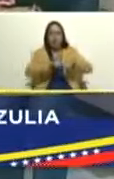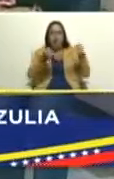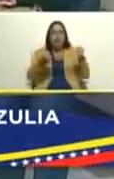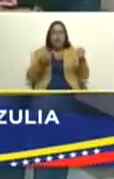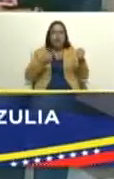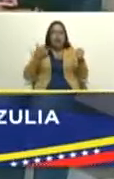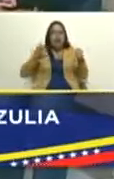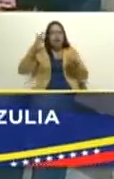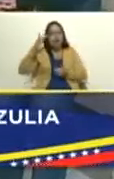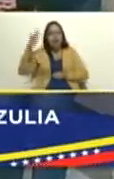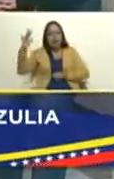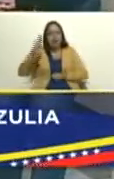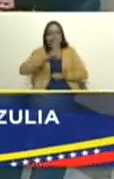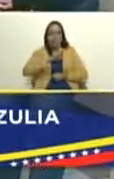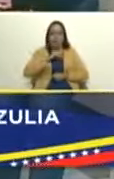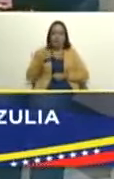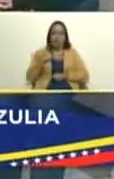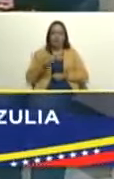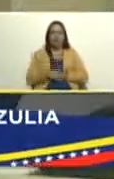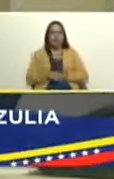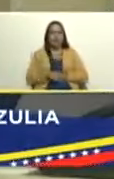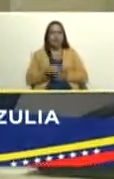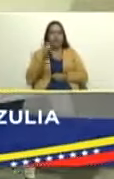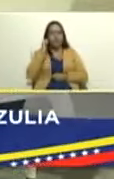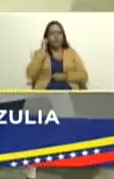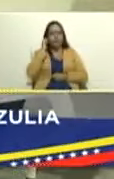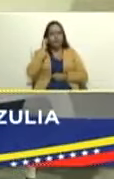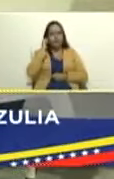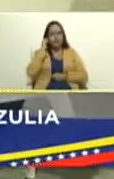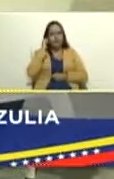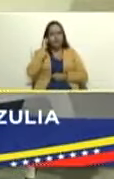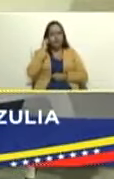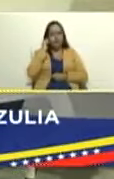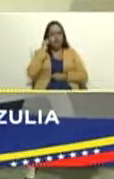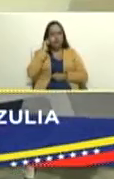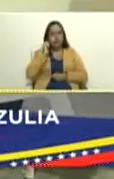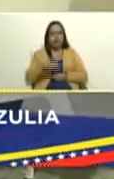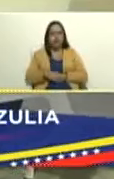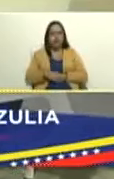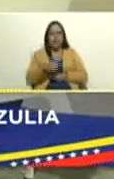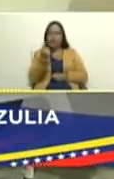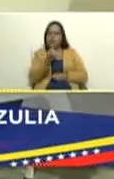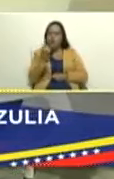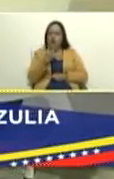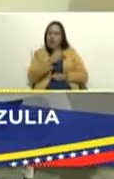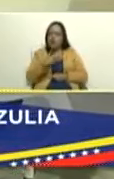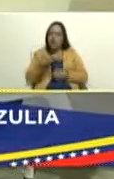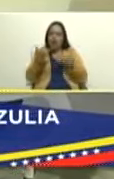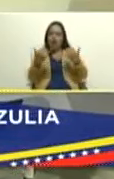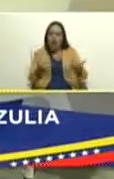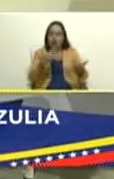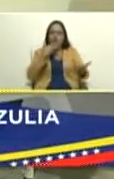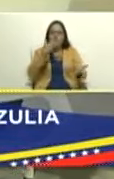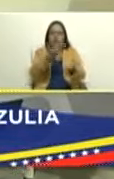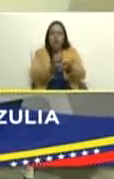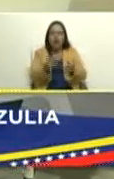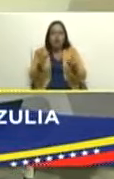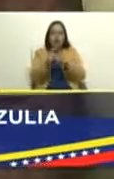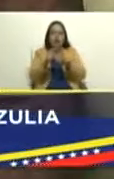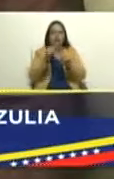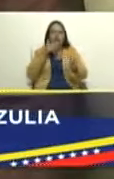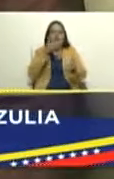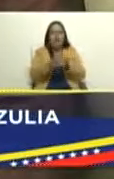sueño realmente para mí. Y no tengo más, señor presidente, que agradecerle palabras de agradecimiento por creer